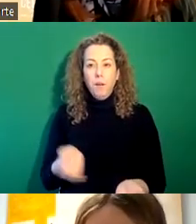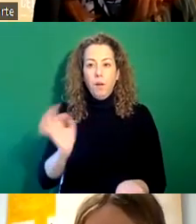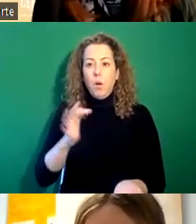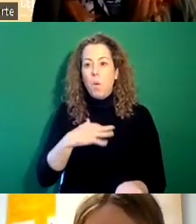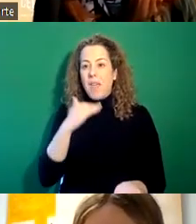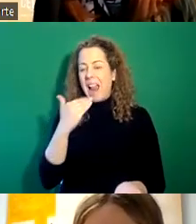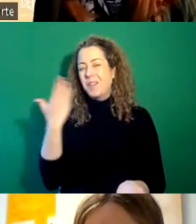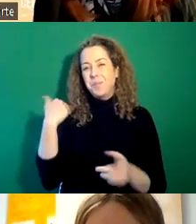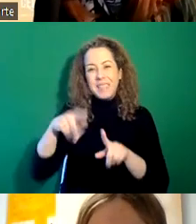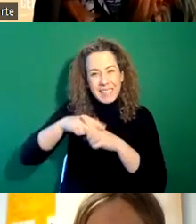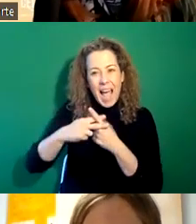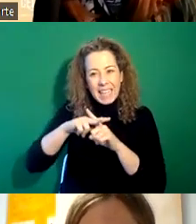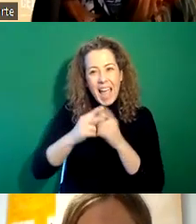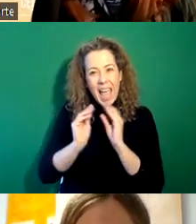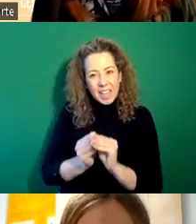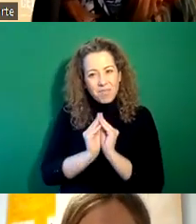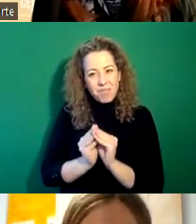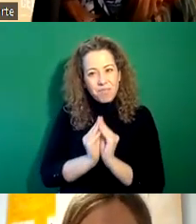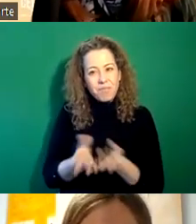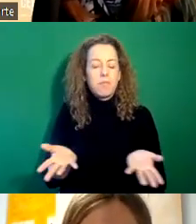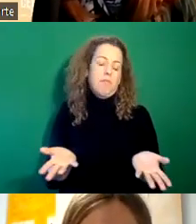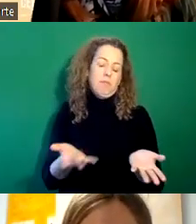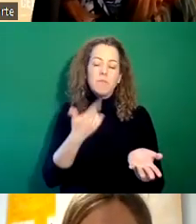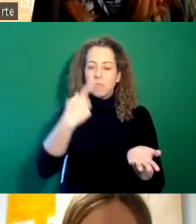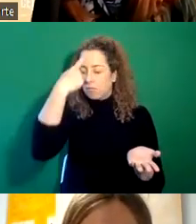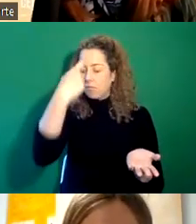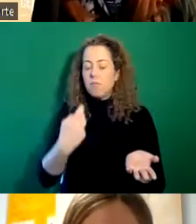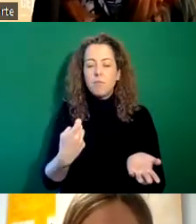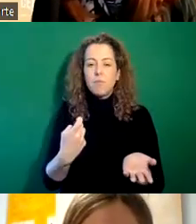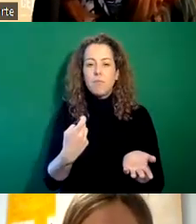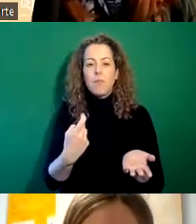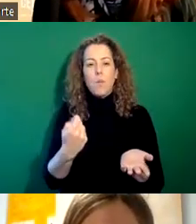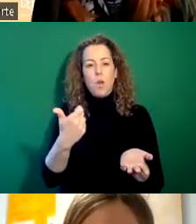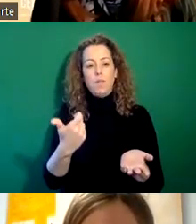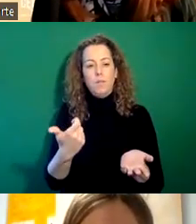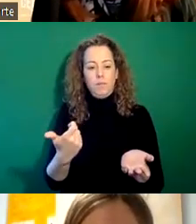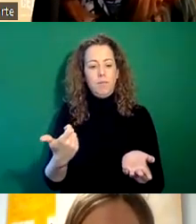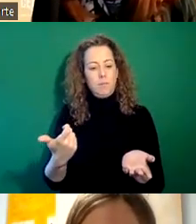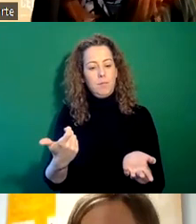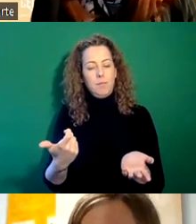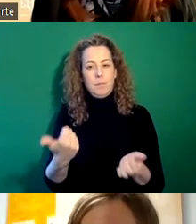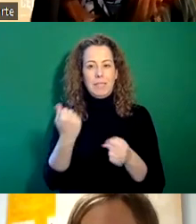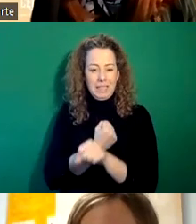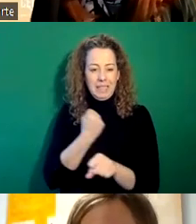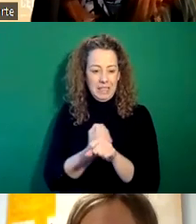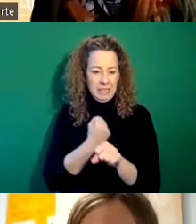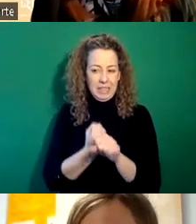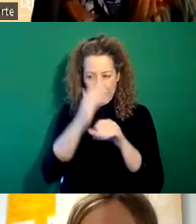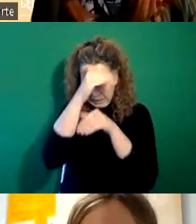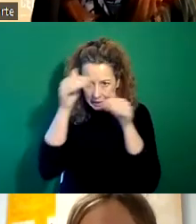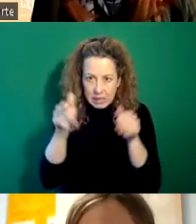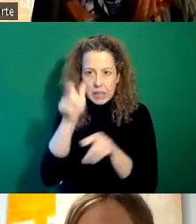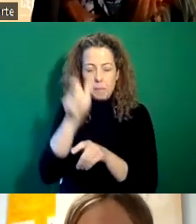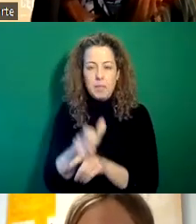hacíamos talleres. Al final, como os decía, también es volver un poco, empezar a trabajar con la atención centrada en la